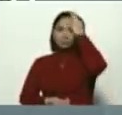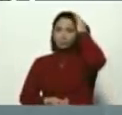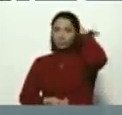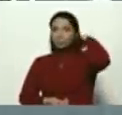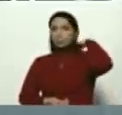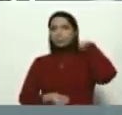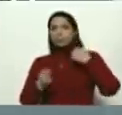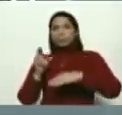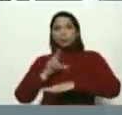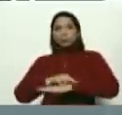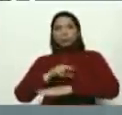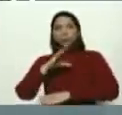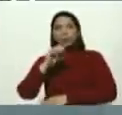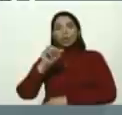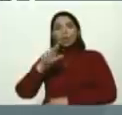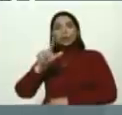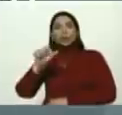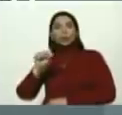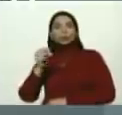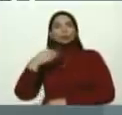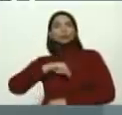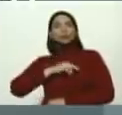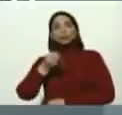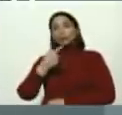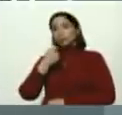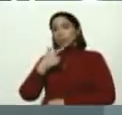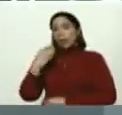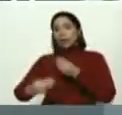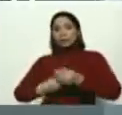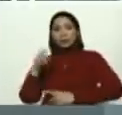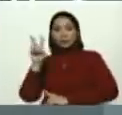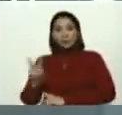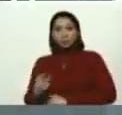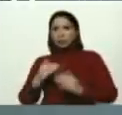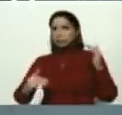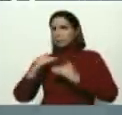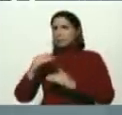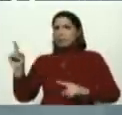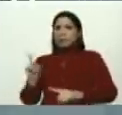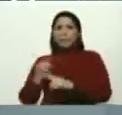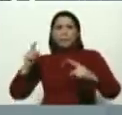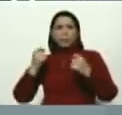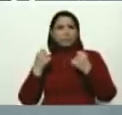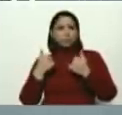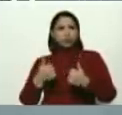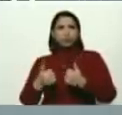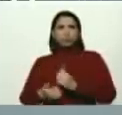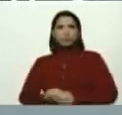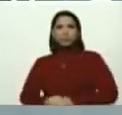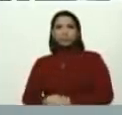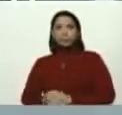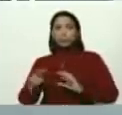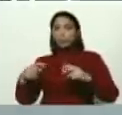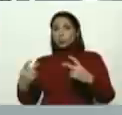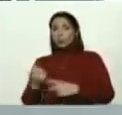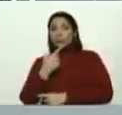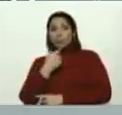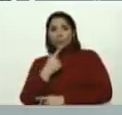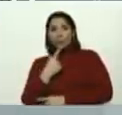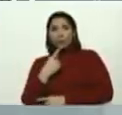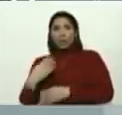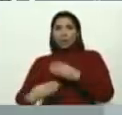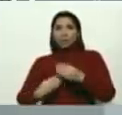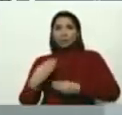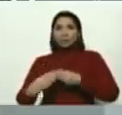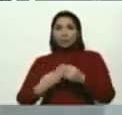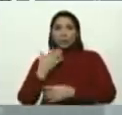Doctor Alvarado, los tratamientos que ya estamos aplicando en Venezuela han demostrado una alta efectividad y hay nuevos tratamientos que se están